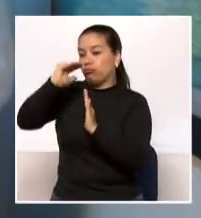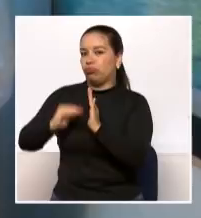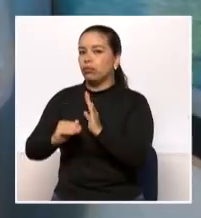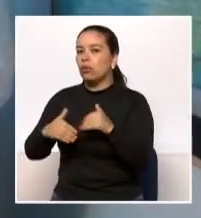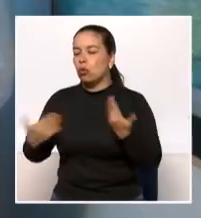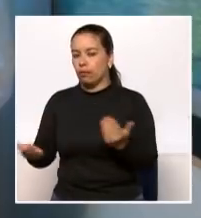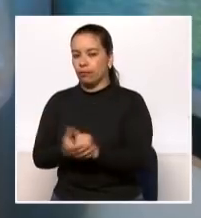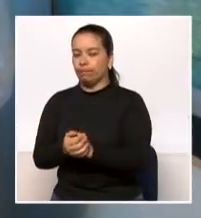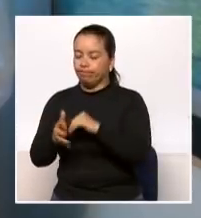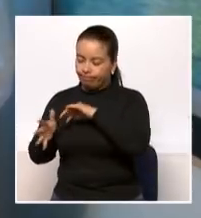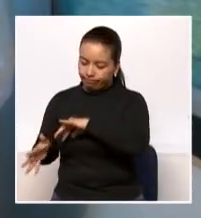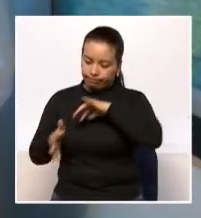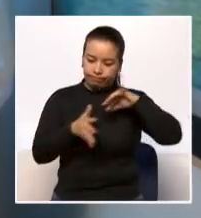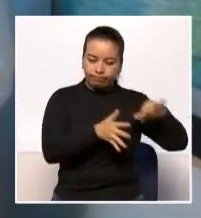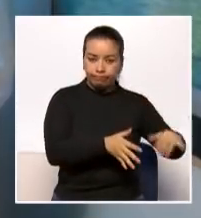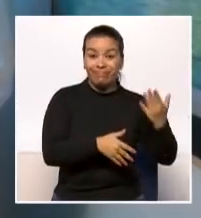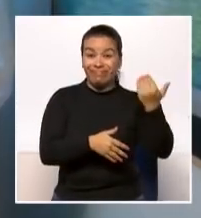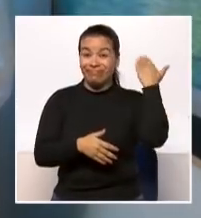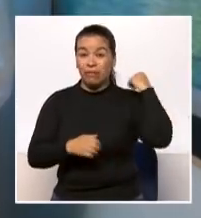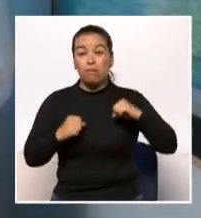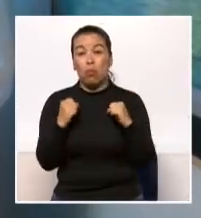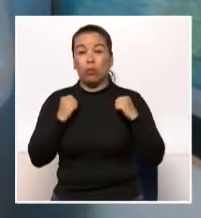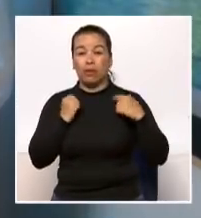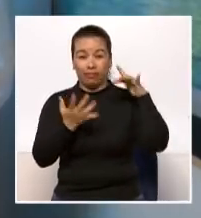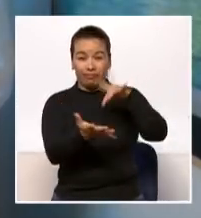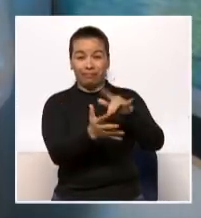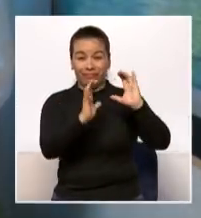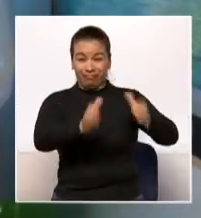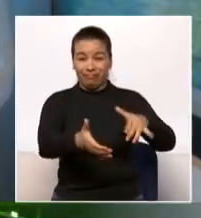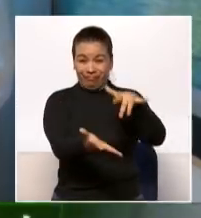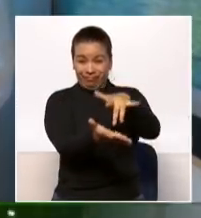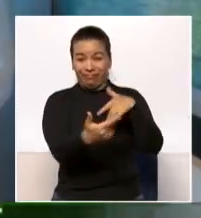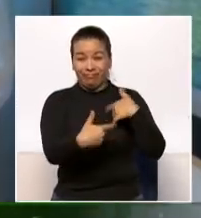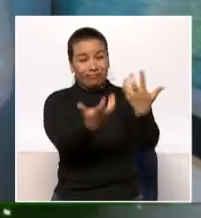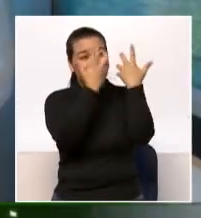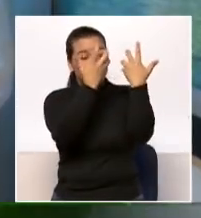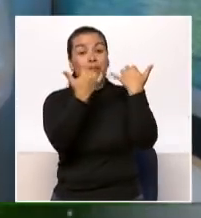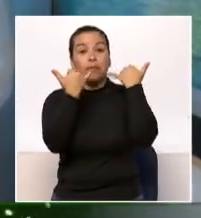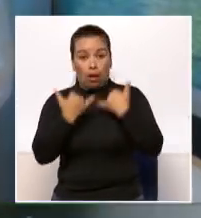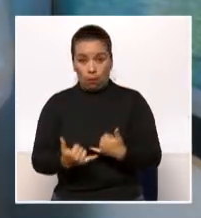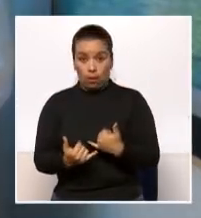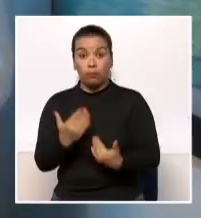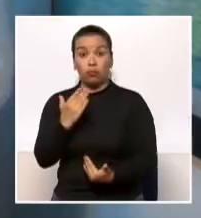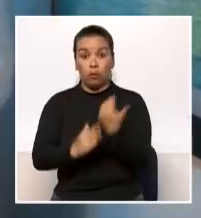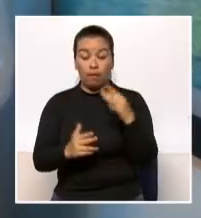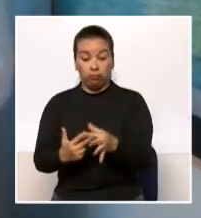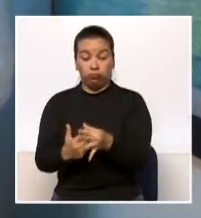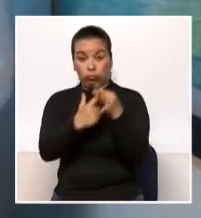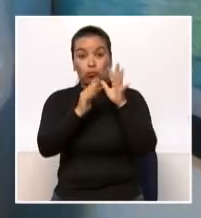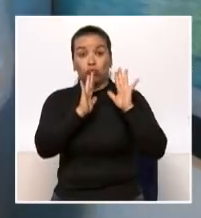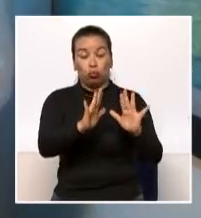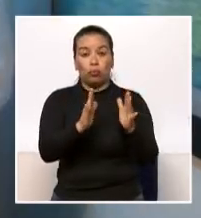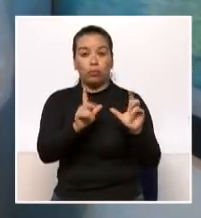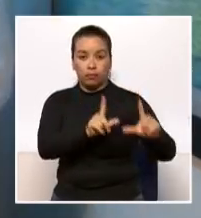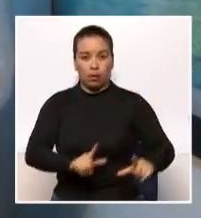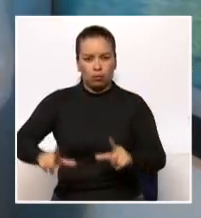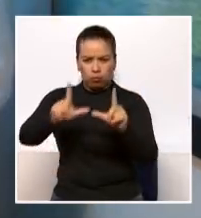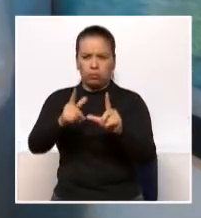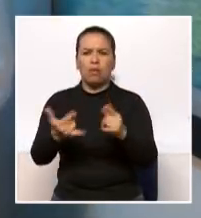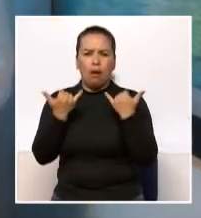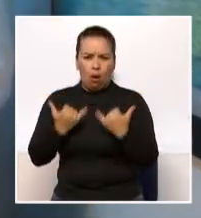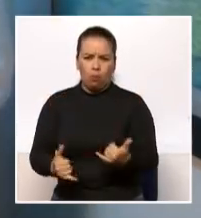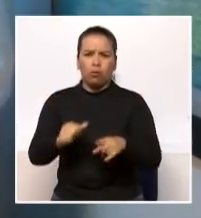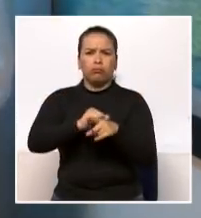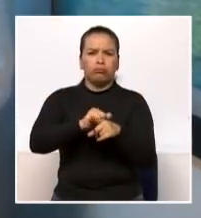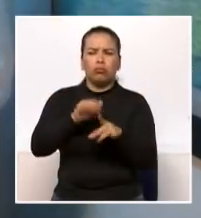actualizaciones con respecto, que estábamos en Bogotá viendo esto, ya hay una nueva modalidad diagnóstica que se llama, pues ya conocida desde hace tiempos, pero que se está aplicando ahora en